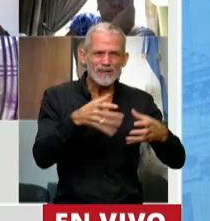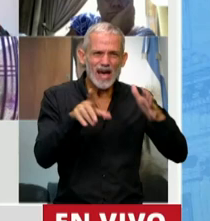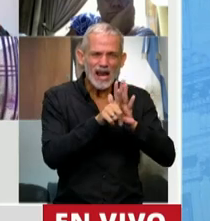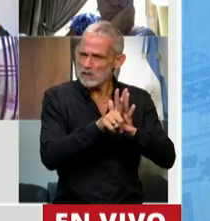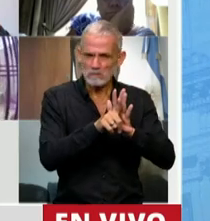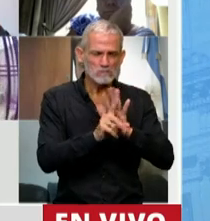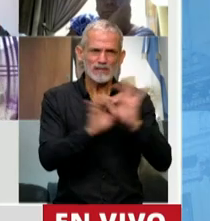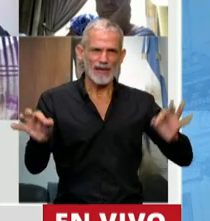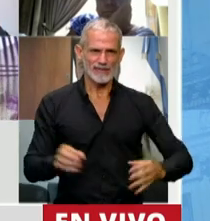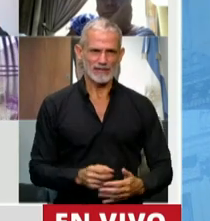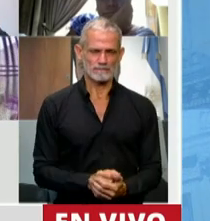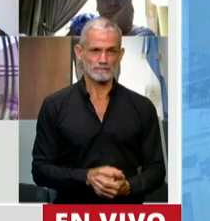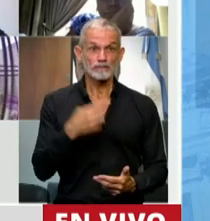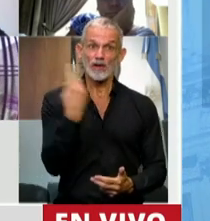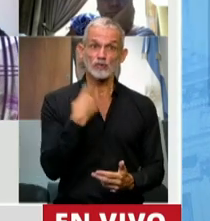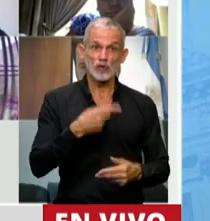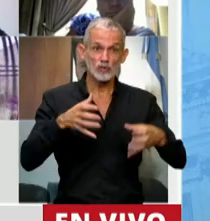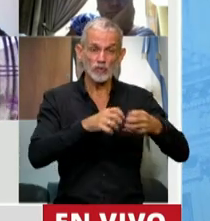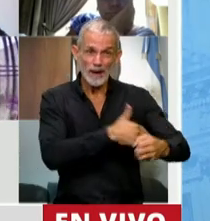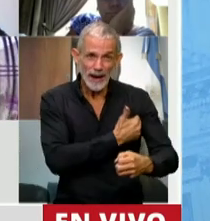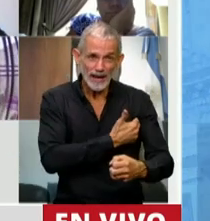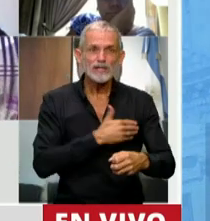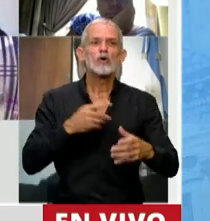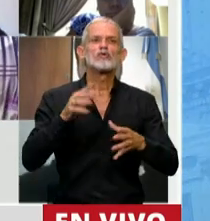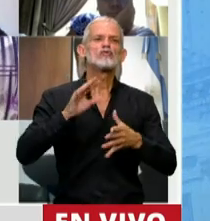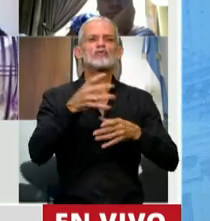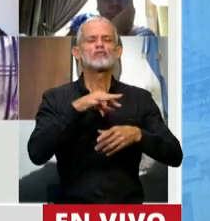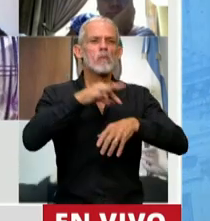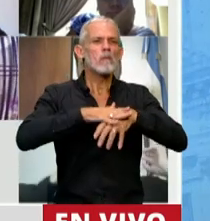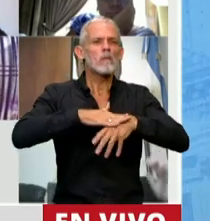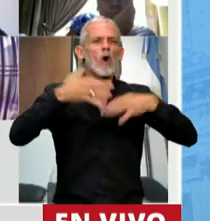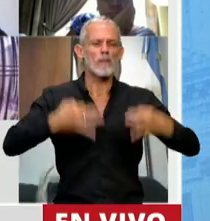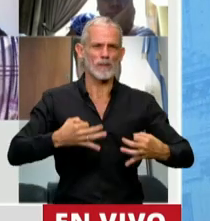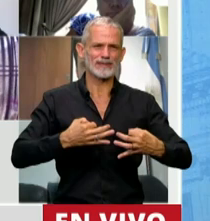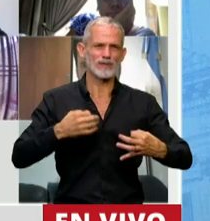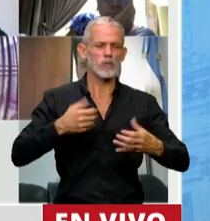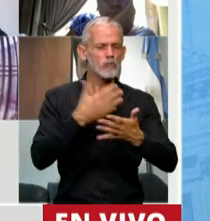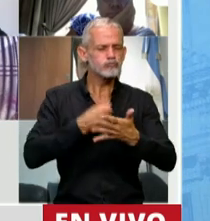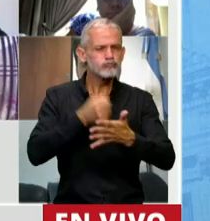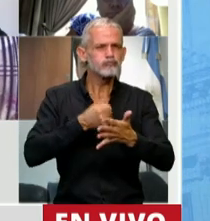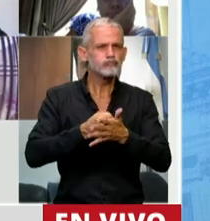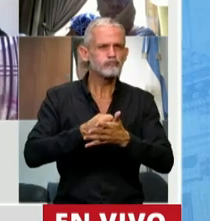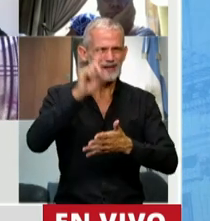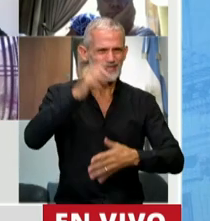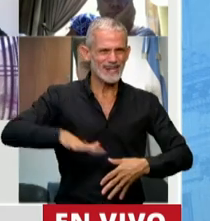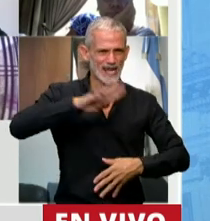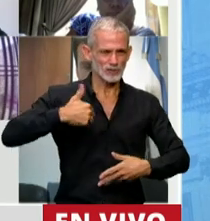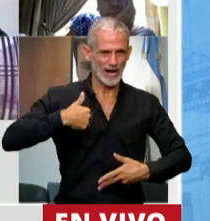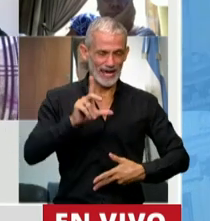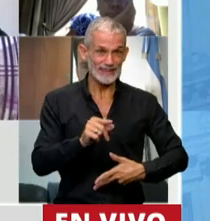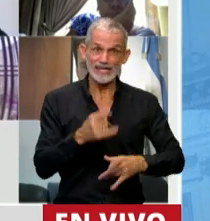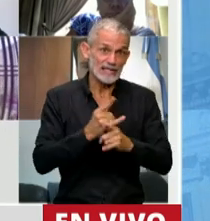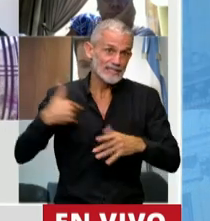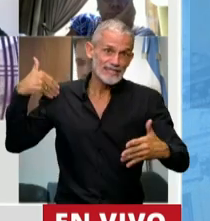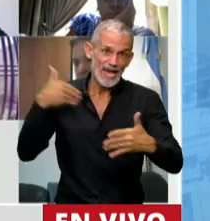ley. Somos ciudadanos comprometidos con nuestra nación y seguiremos haciendo lo que hemos hecho